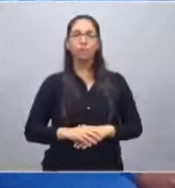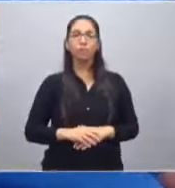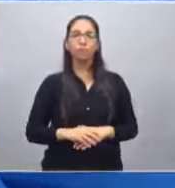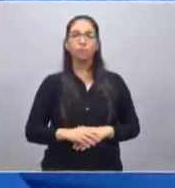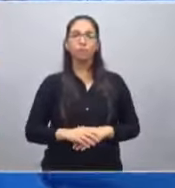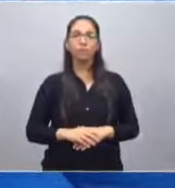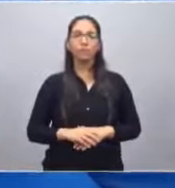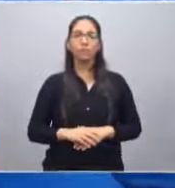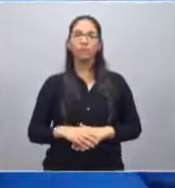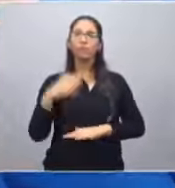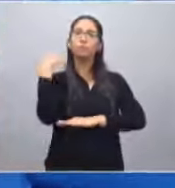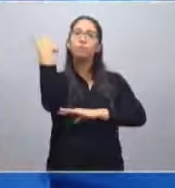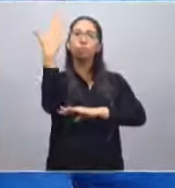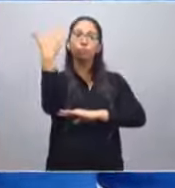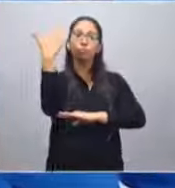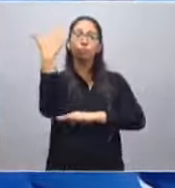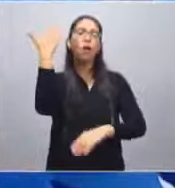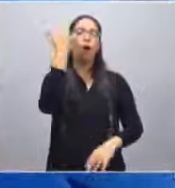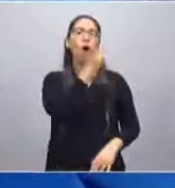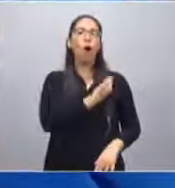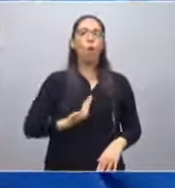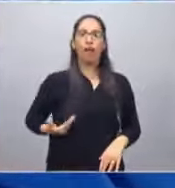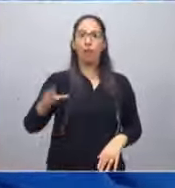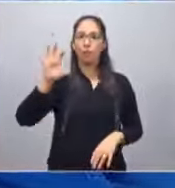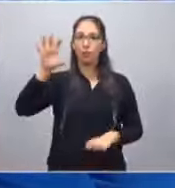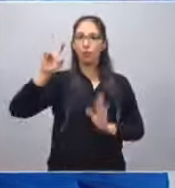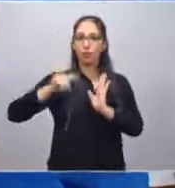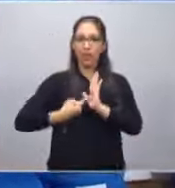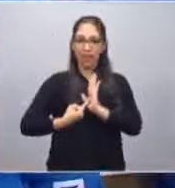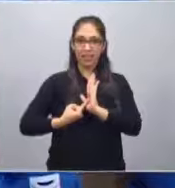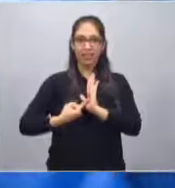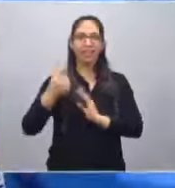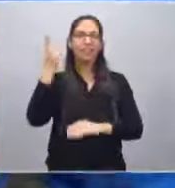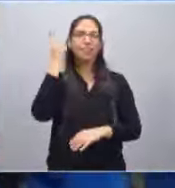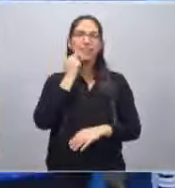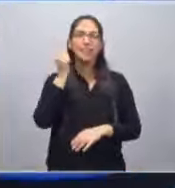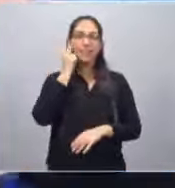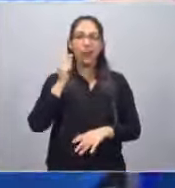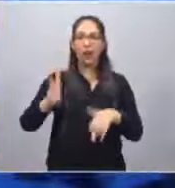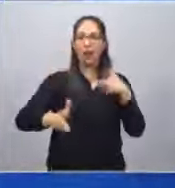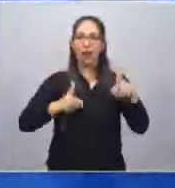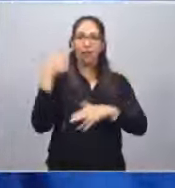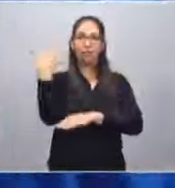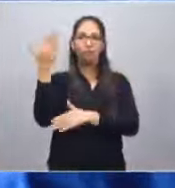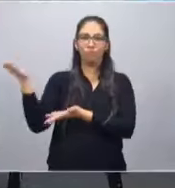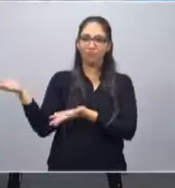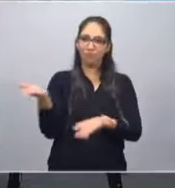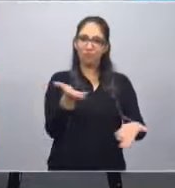vamos a escuchar las palabras del gobernador de la provincia de Buenos Aires habla Axel